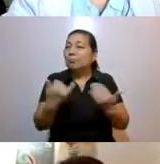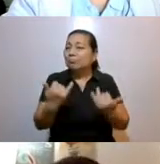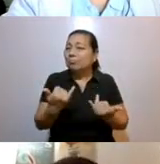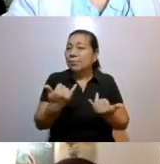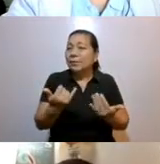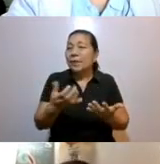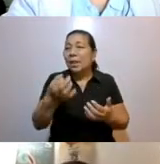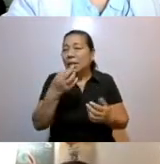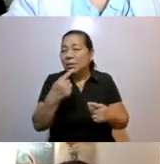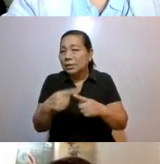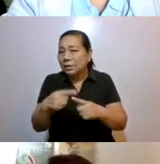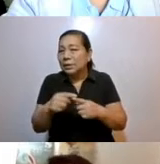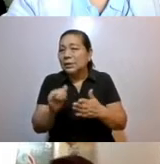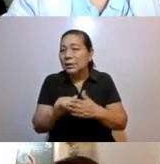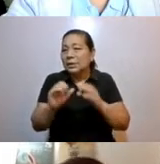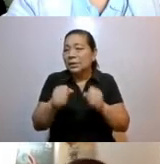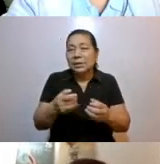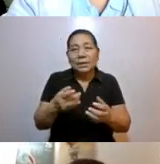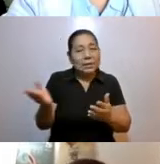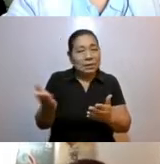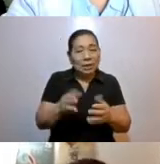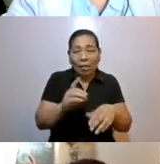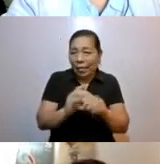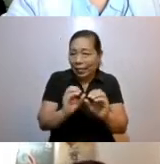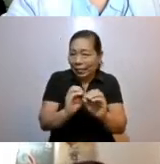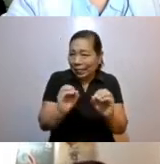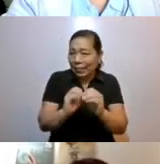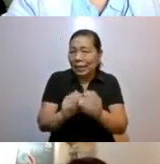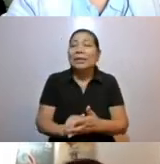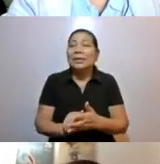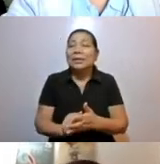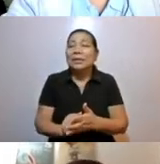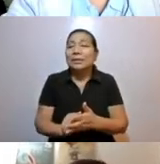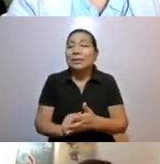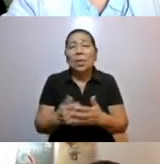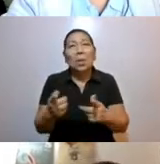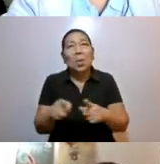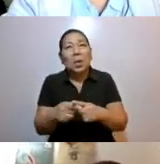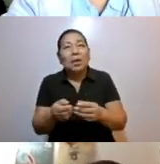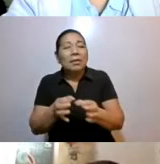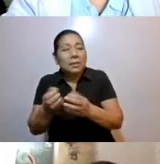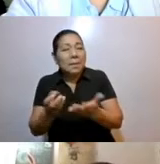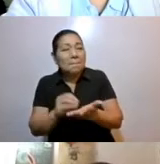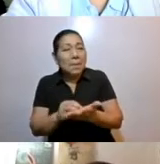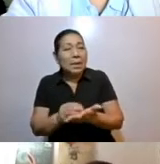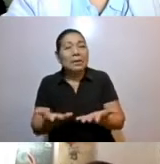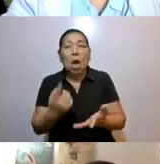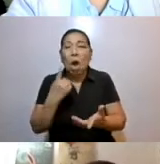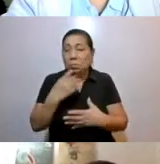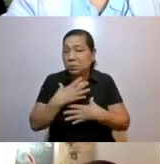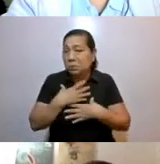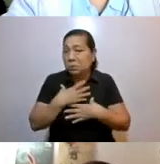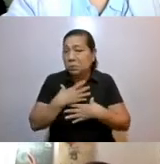tipo de medicación sin una indicación médica, ¿no? En forma recreacional. Entonces, son hombres sanos que